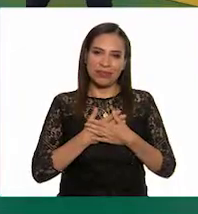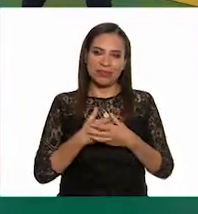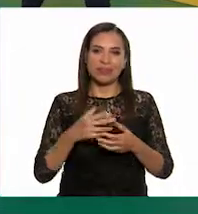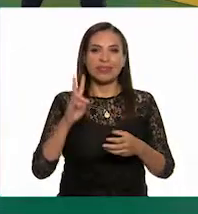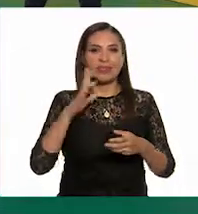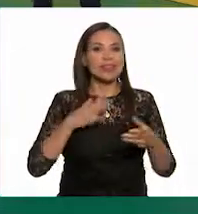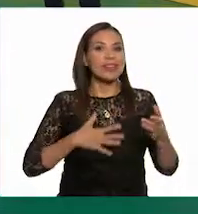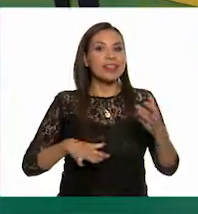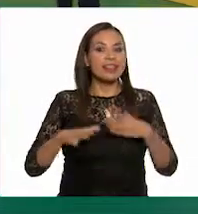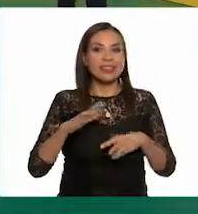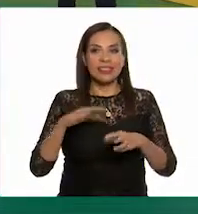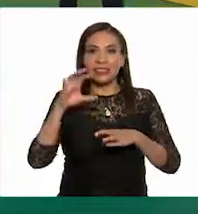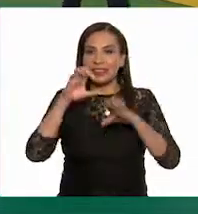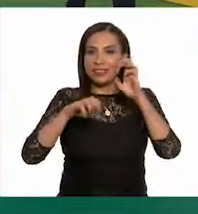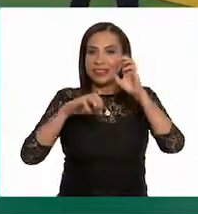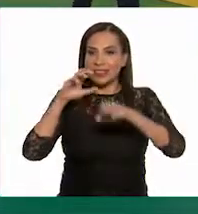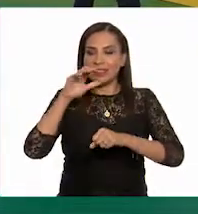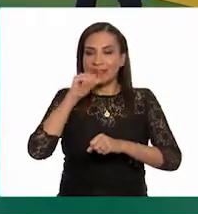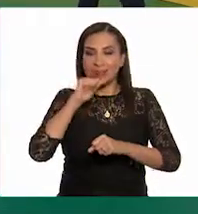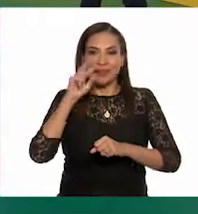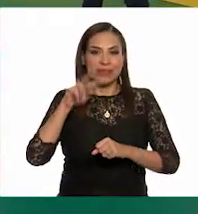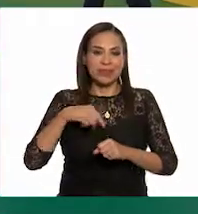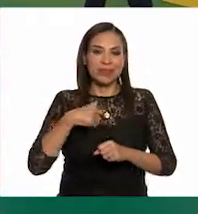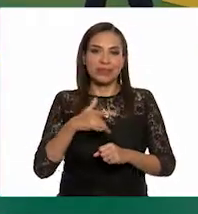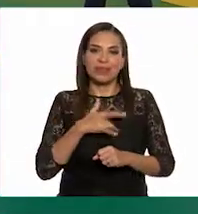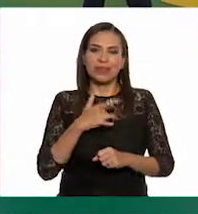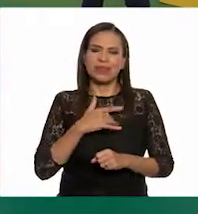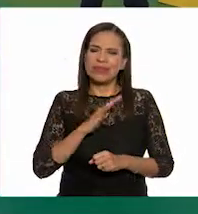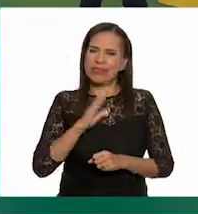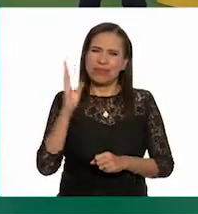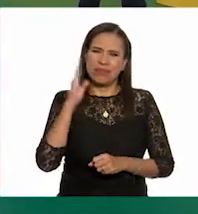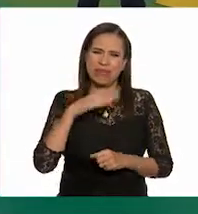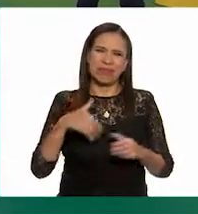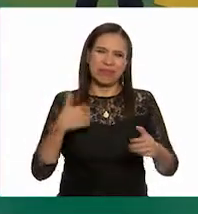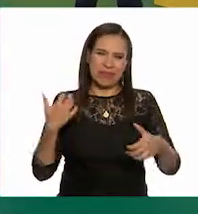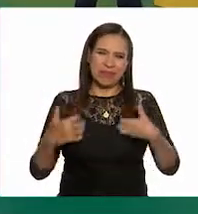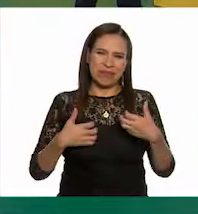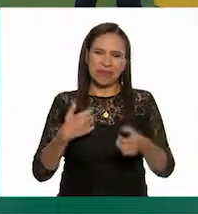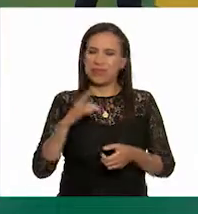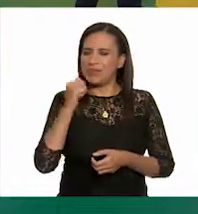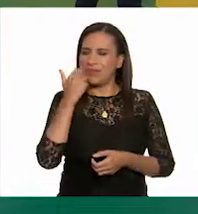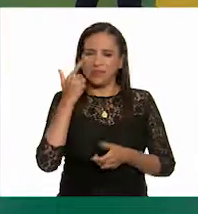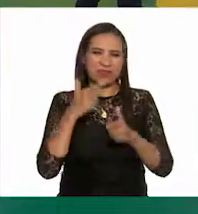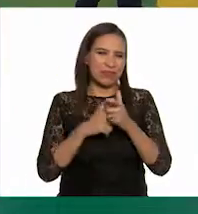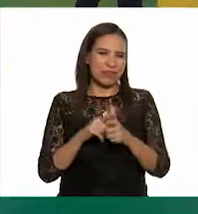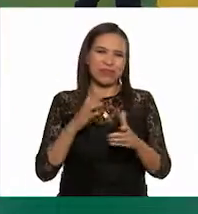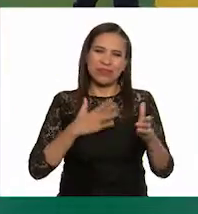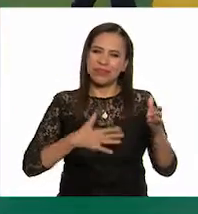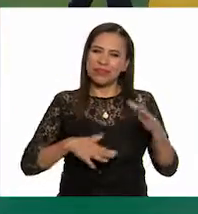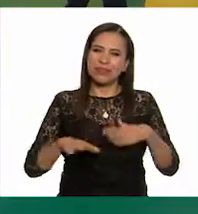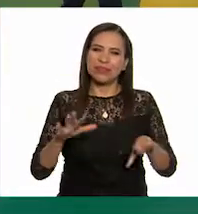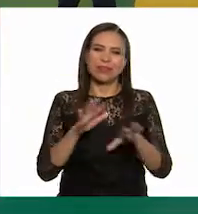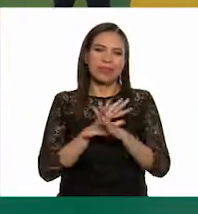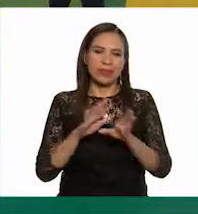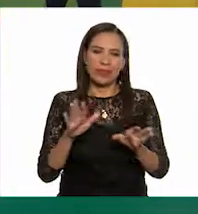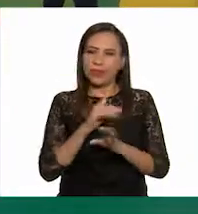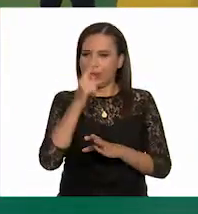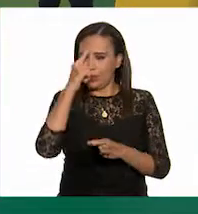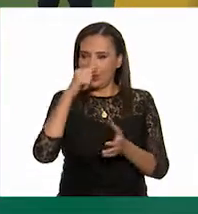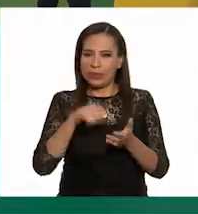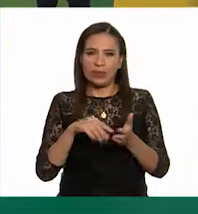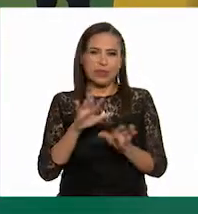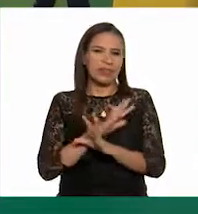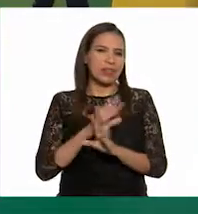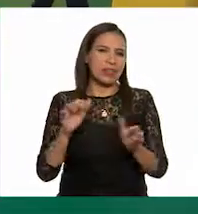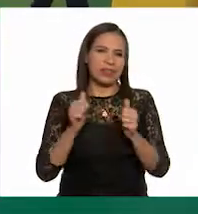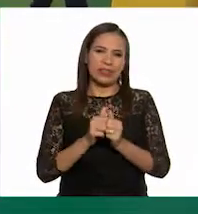¡Ay, qué cansada está la subida! ¡Sí! Ya me estoy poniendo un poco de malas, la verdad. Ya no quiero seguir, ya me cansé. Yo creo que